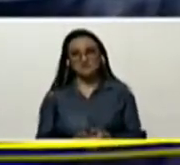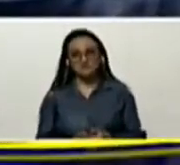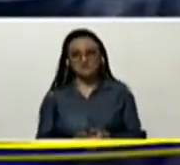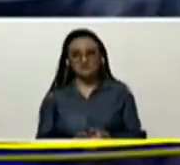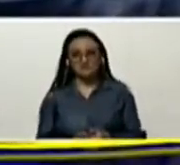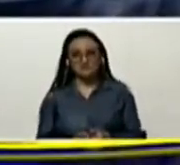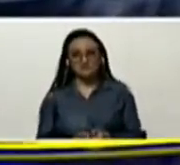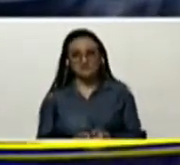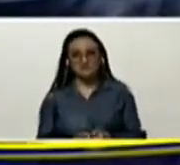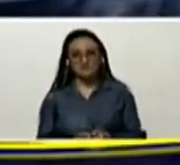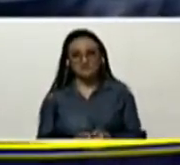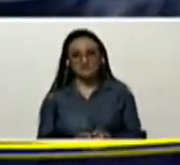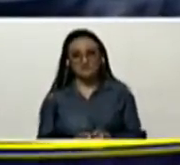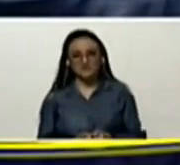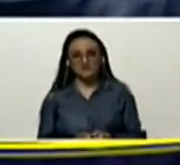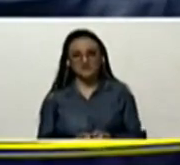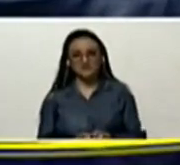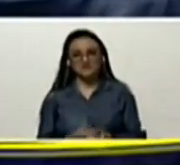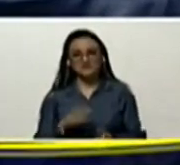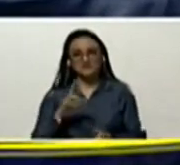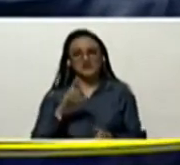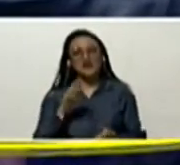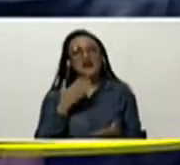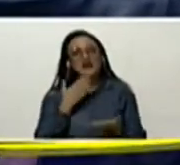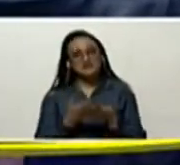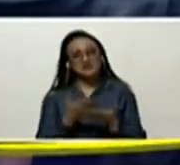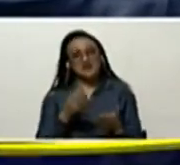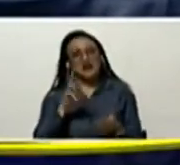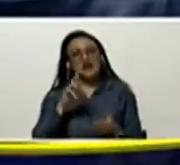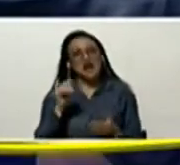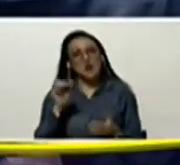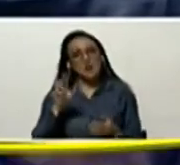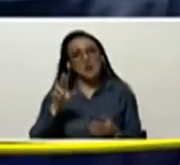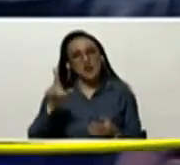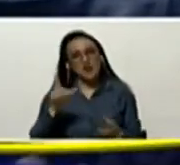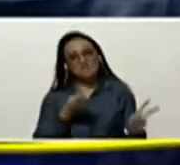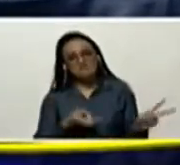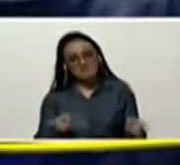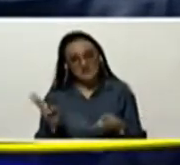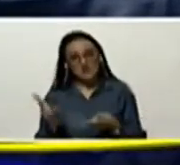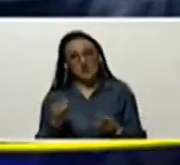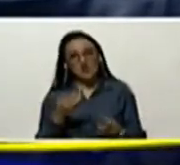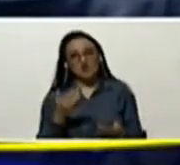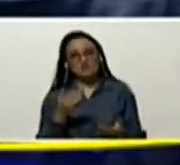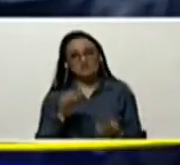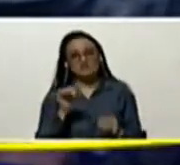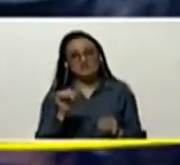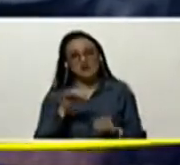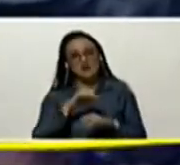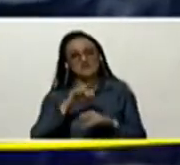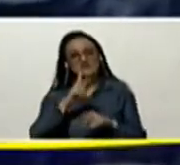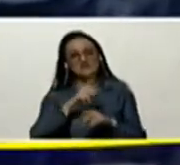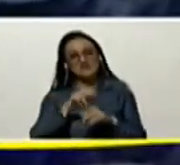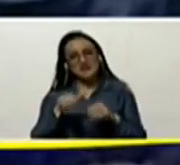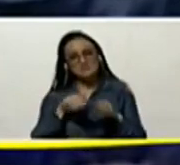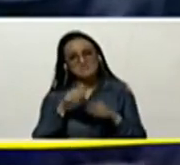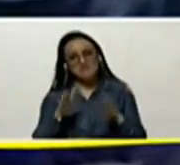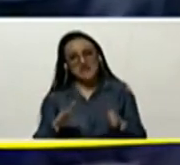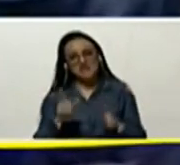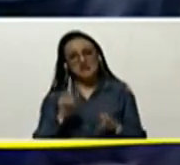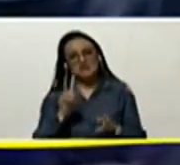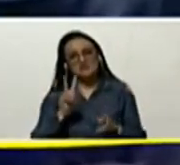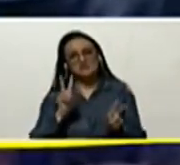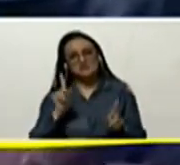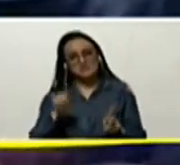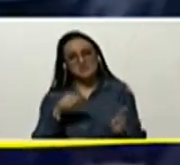que tanto Ernesto como Raúl me hayan invitado, la viceministra Perjan también, que se encargó de seguir